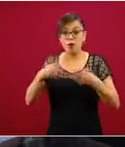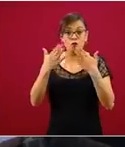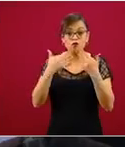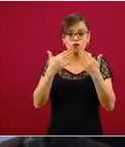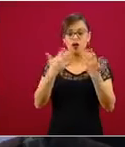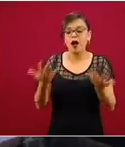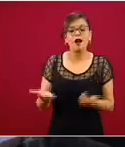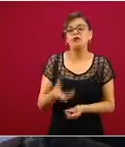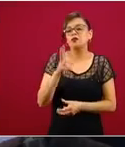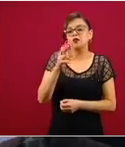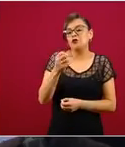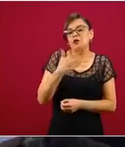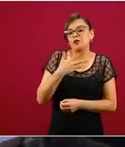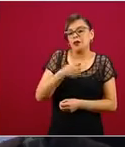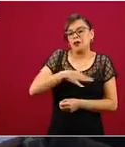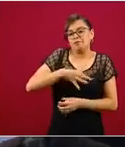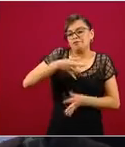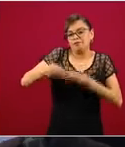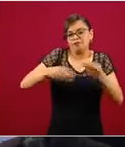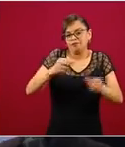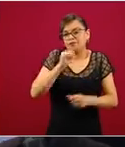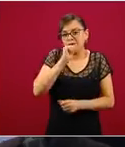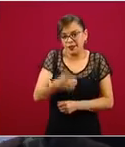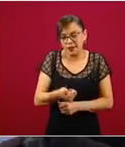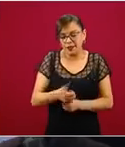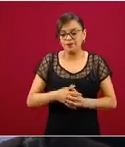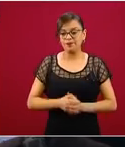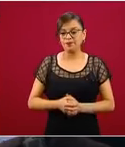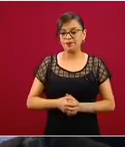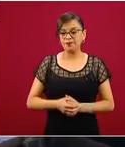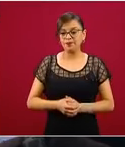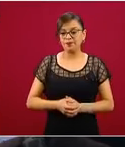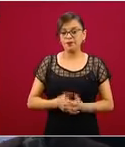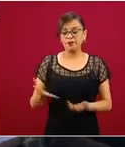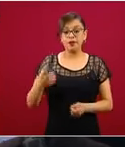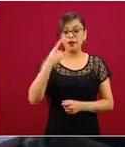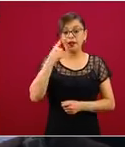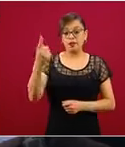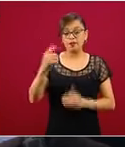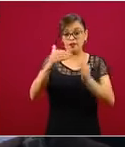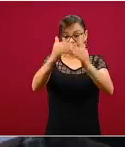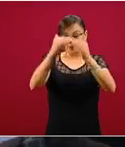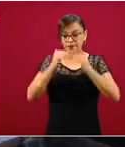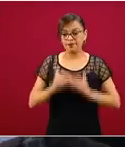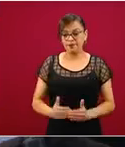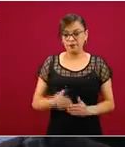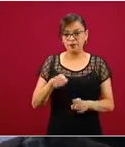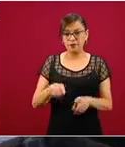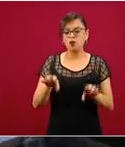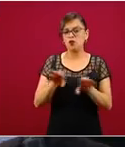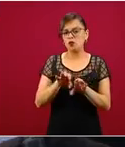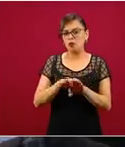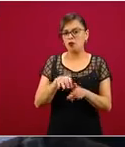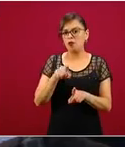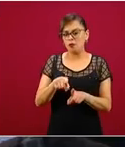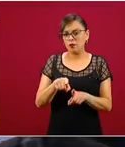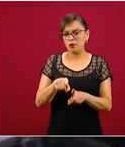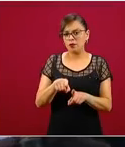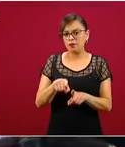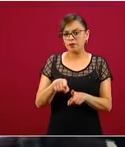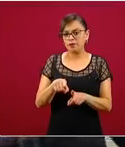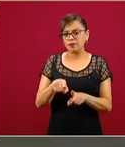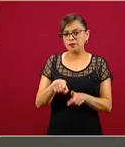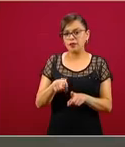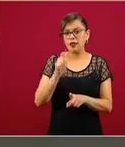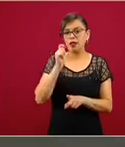Tamaño. Y luego está, aquí está precisamente, que lo había mencionado acá, pero está aquí. Es el impacto que tiene sobre la